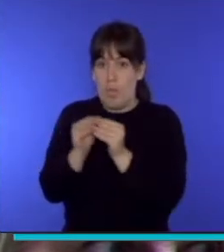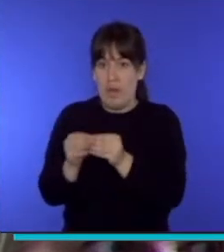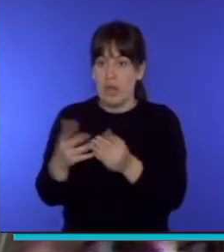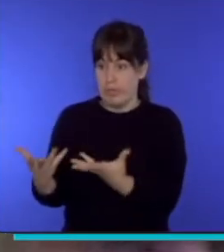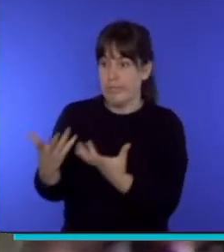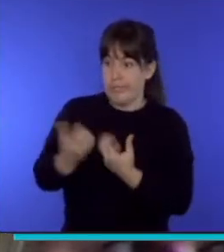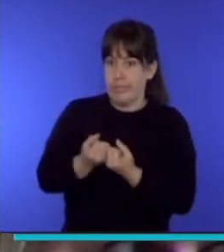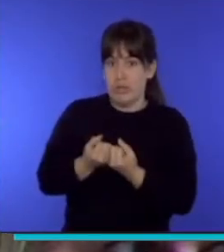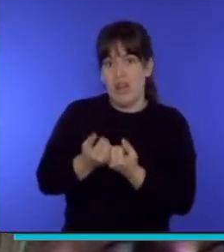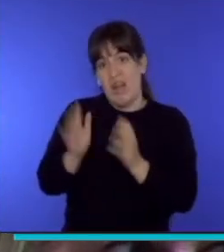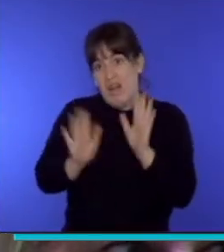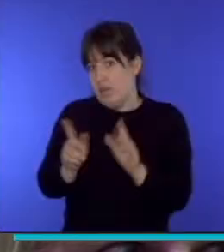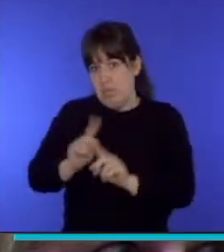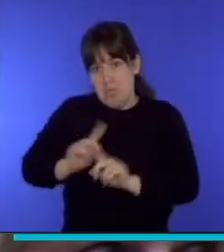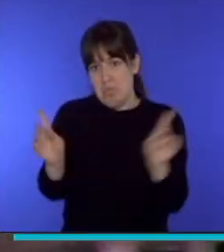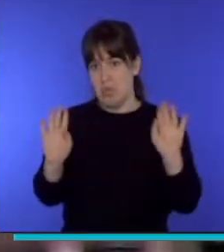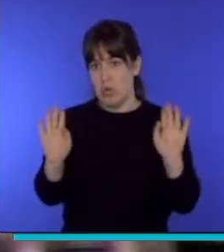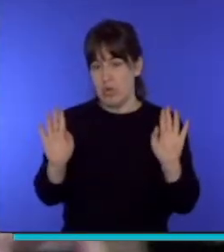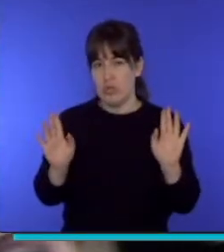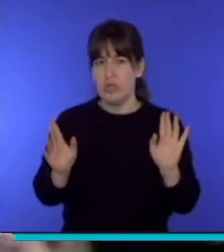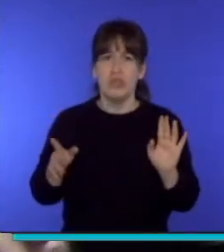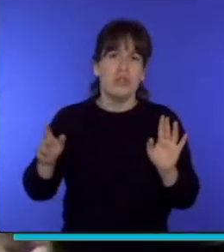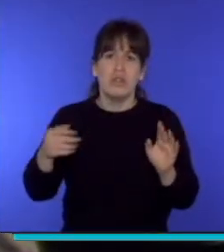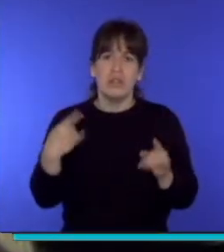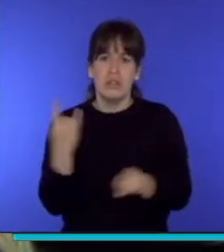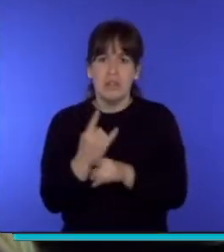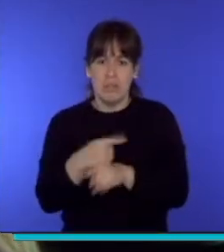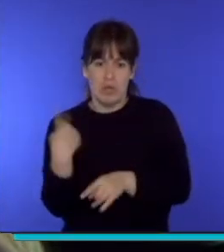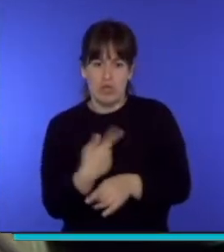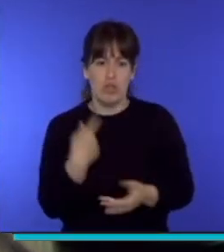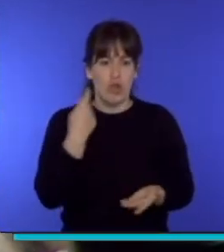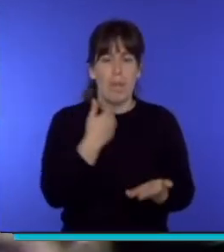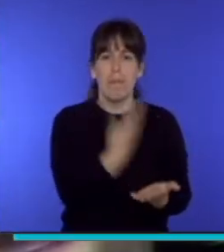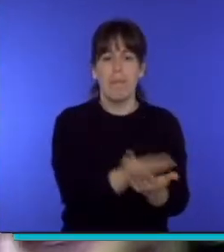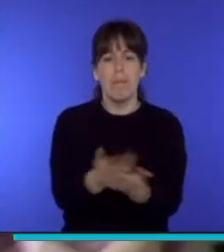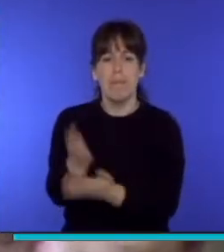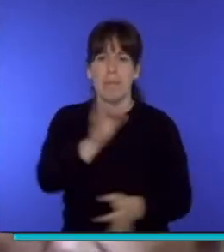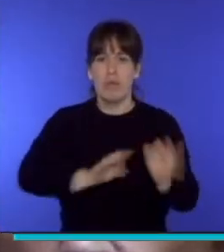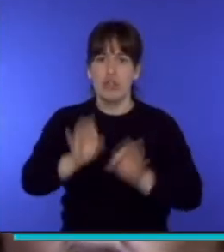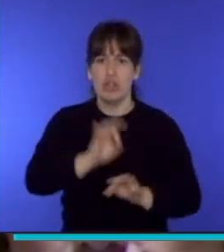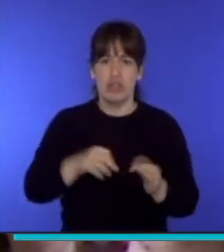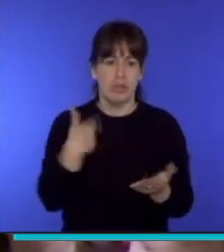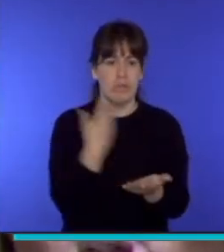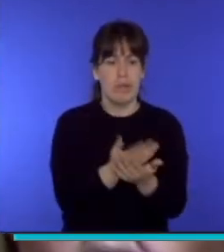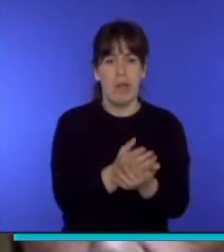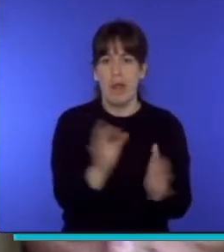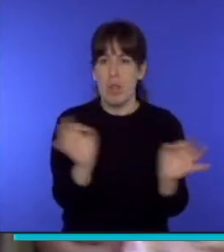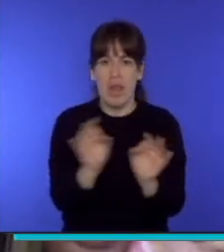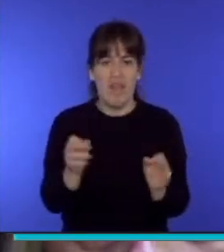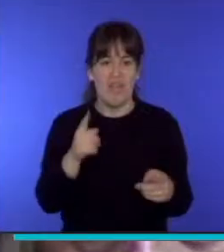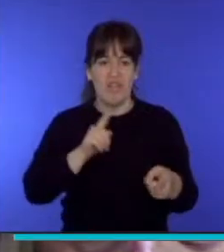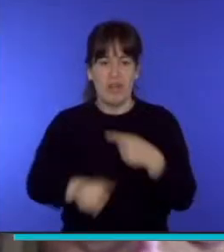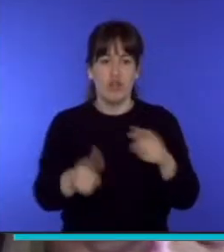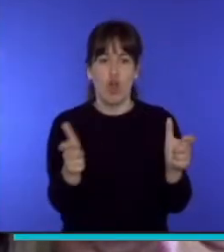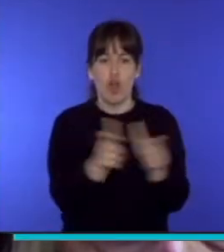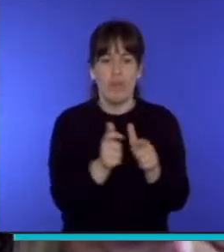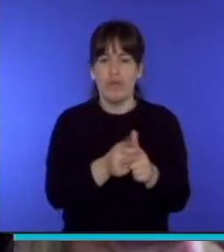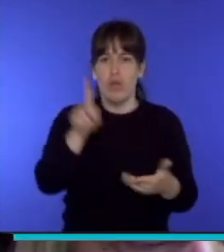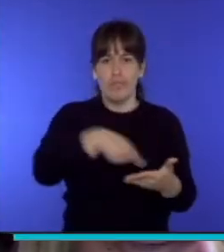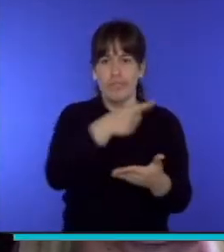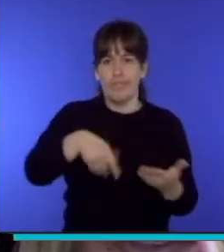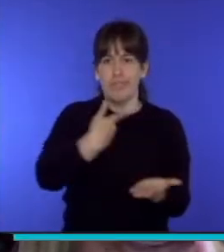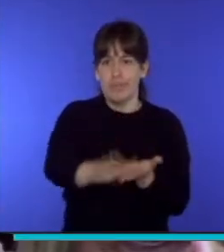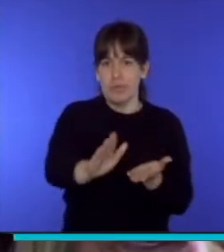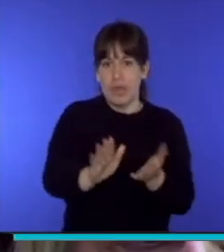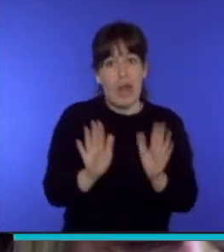pares. Todos nosotros tenemos proyectos de ley presentados que no se han ni siquiera tratado a veces, o a veces se tratan y son rechazados en una comisión.